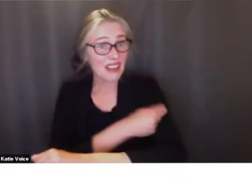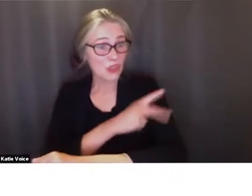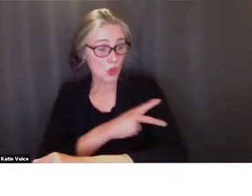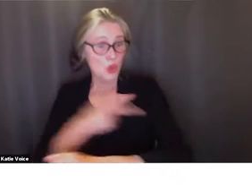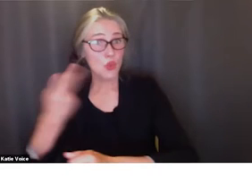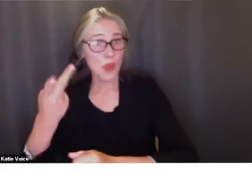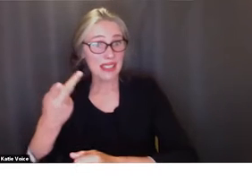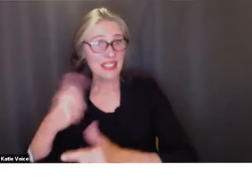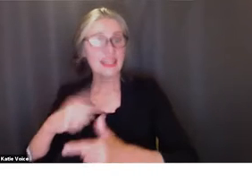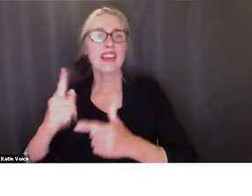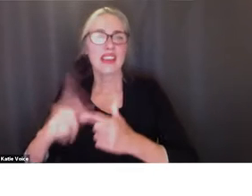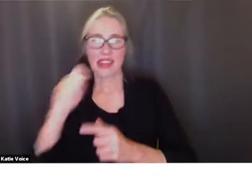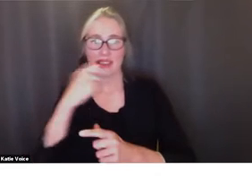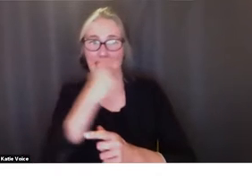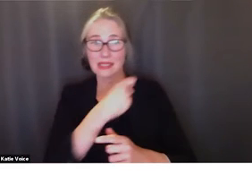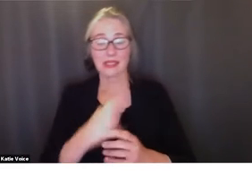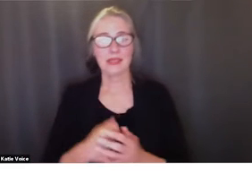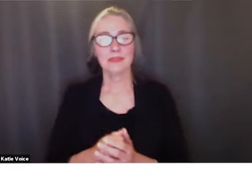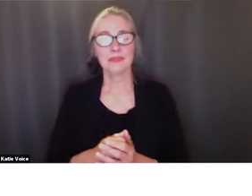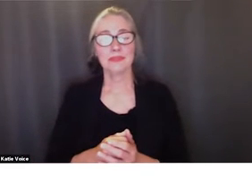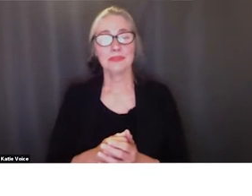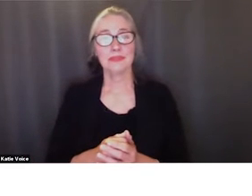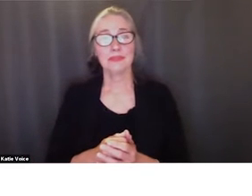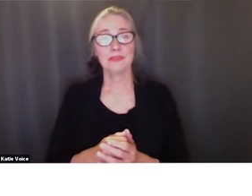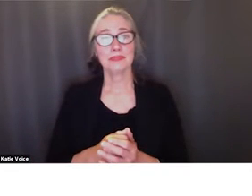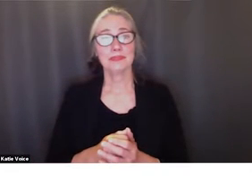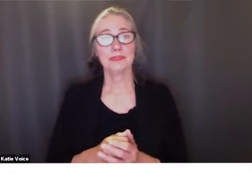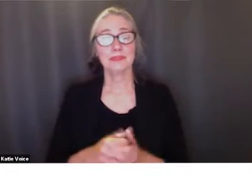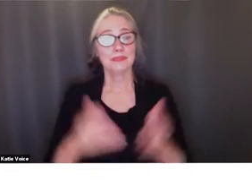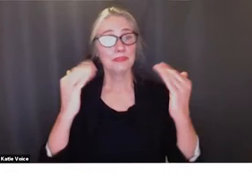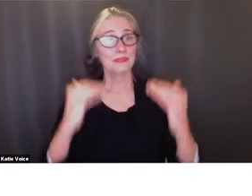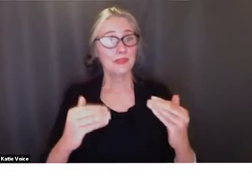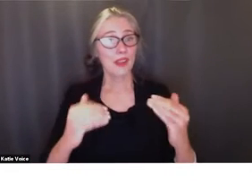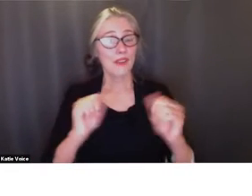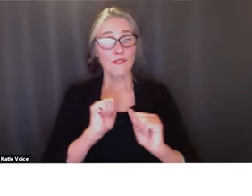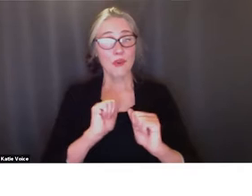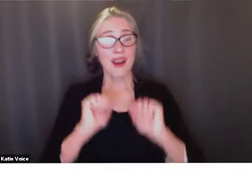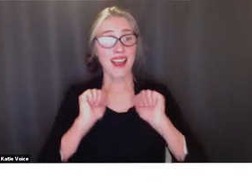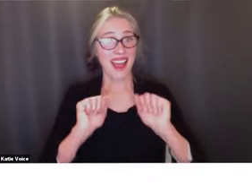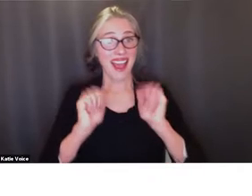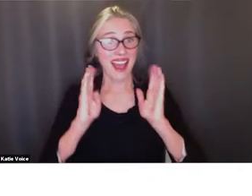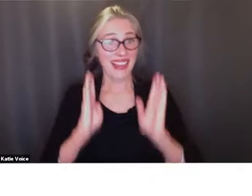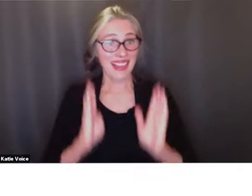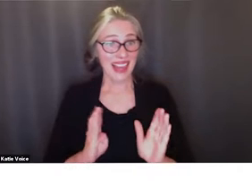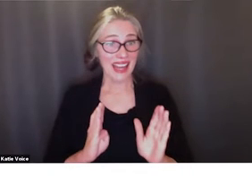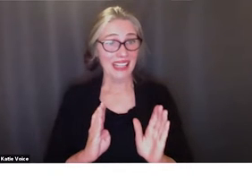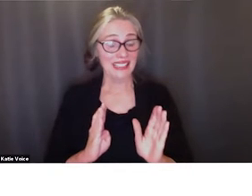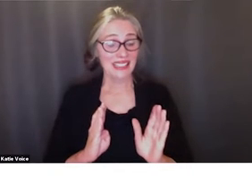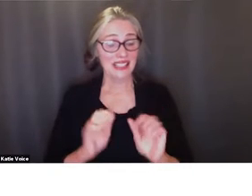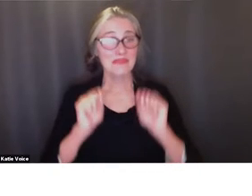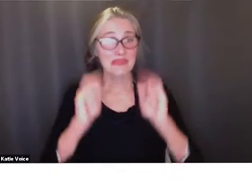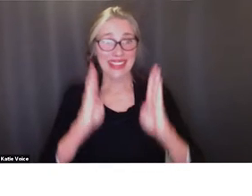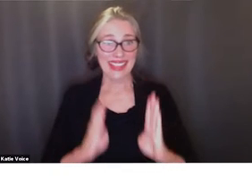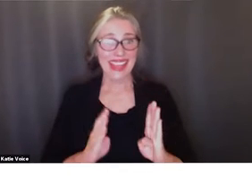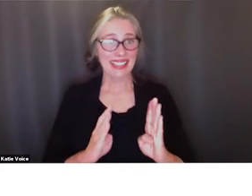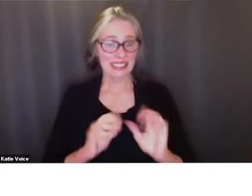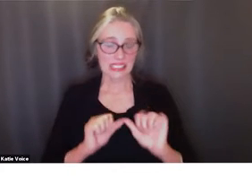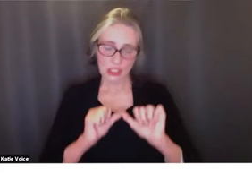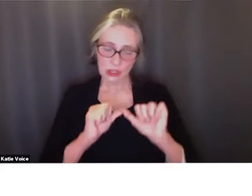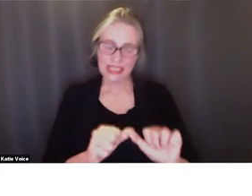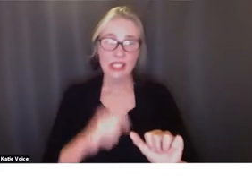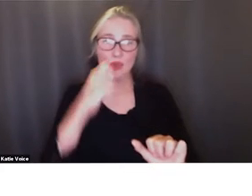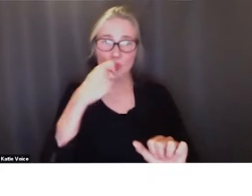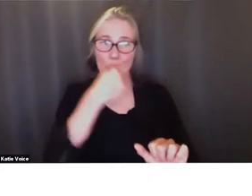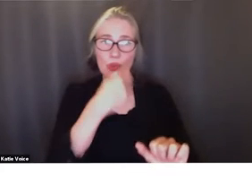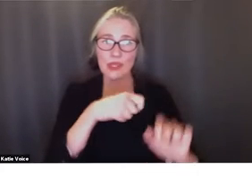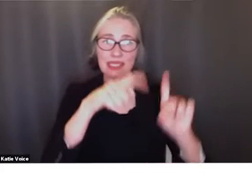en atletismo continuamos en él, siguiendo haciendo pruebas los atletas hasta que llegamos al nivel amarillo. Así que